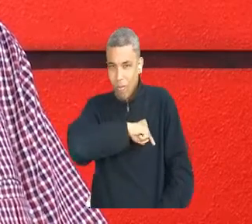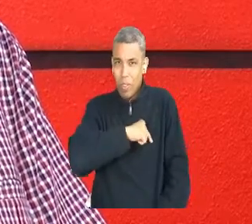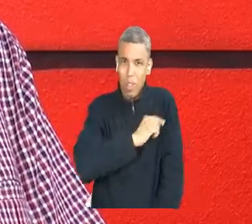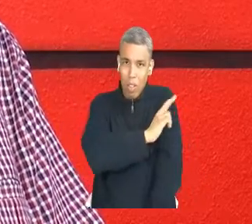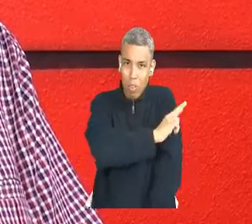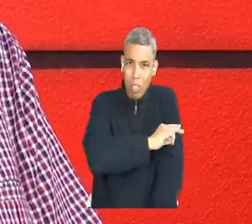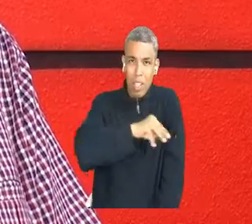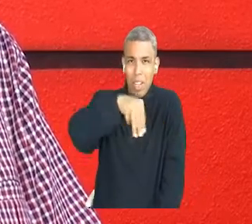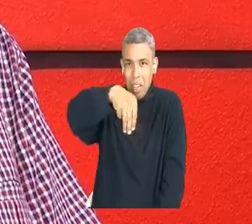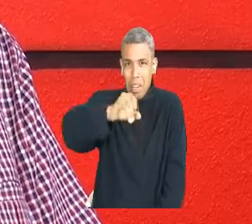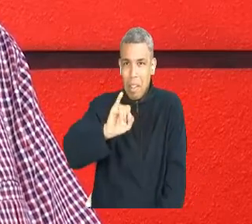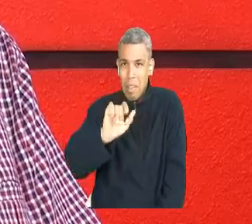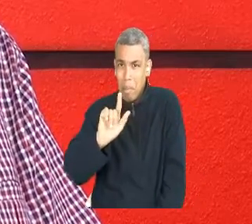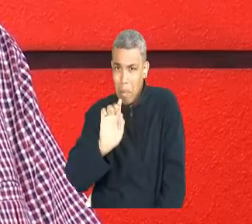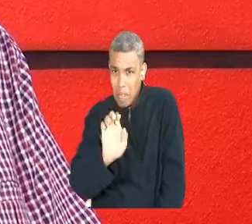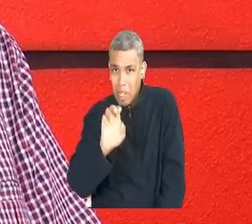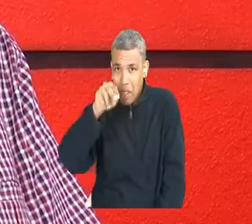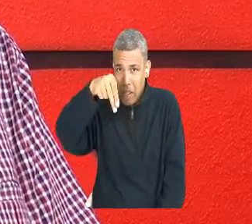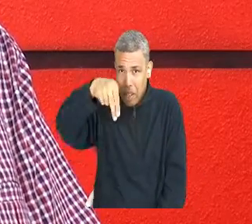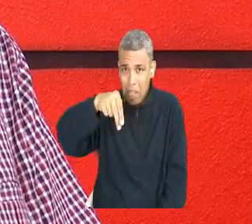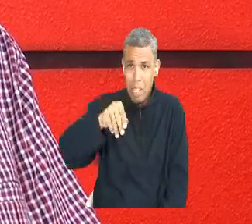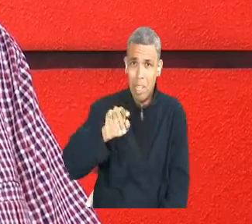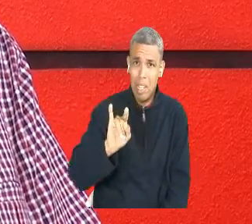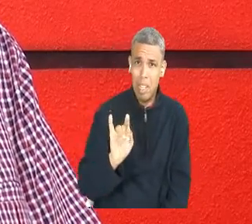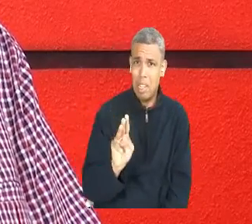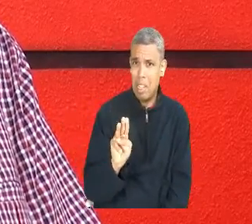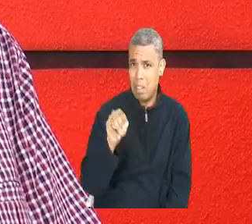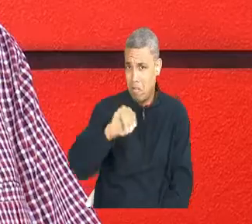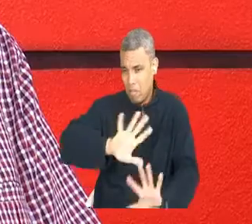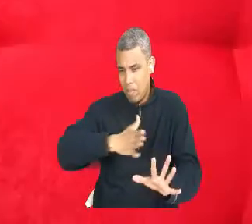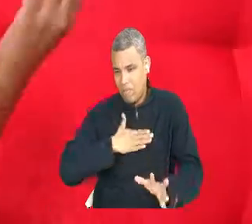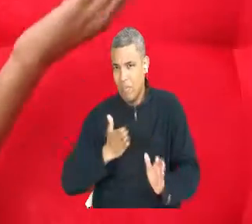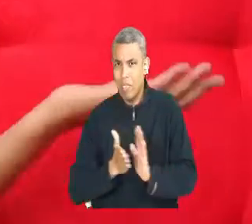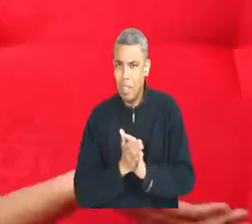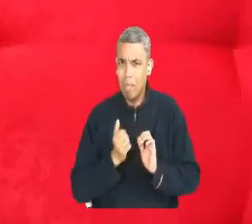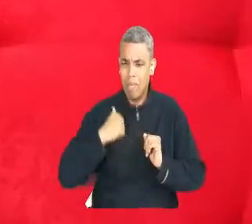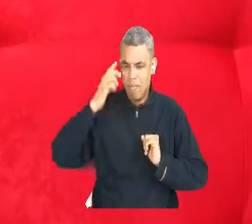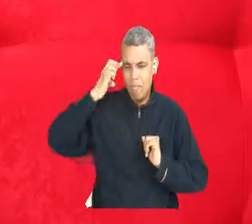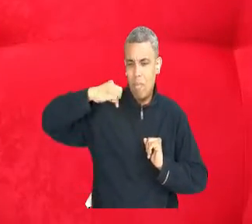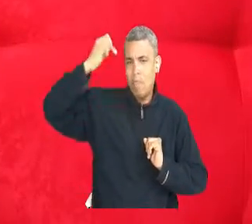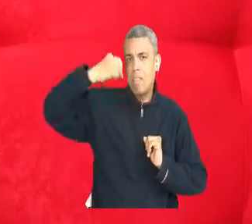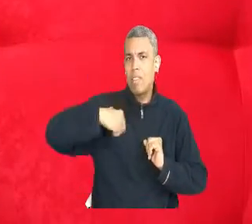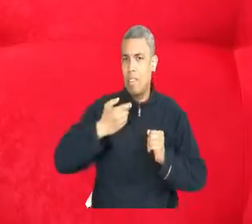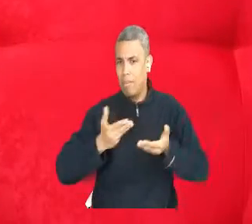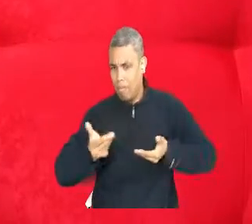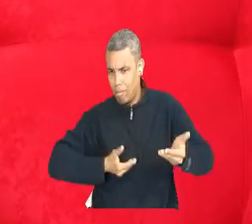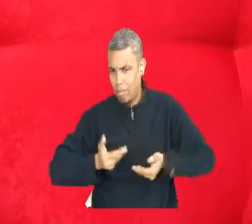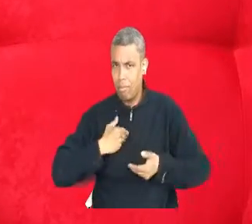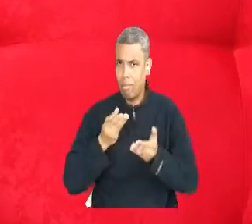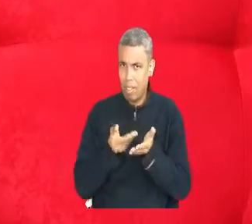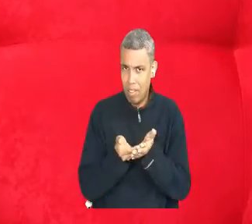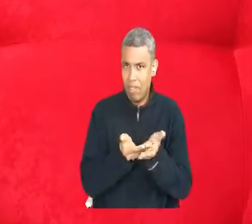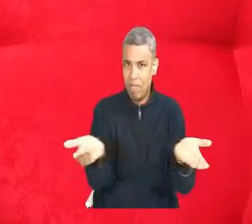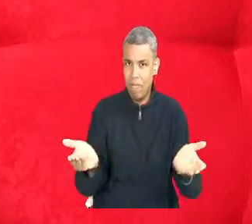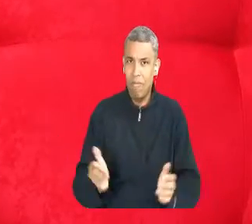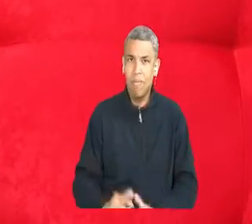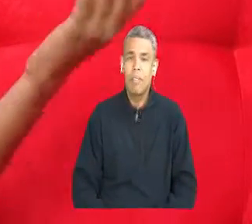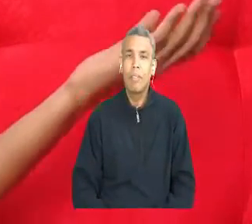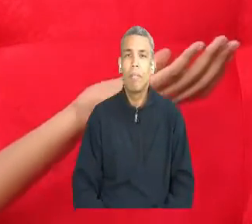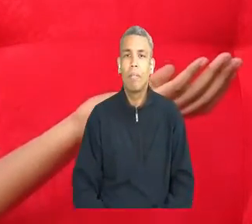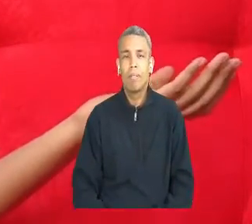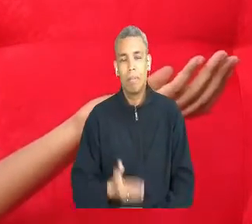servicio con el profesionalismo que siempre nos ha caracterizado con leonardo muchísimas gracias por pues por venir hoy y comentarnos y contarnos acerca de